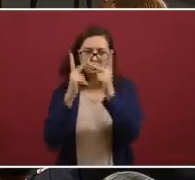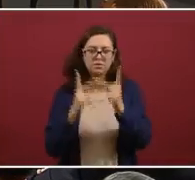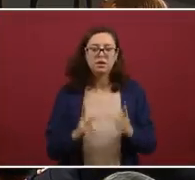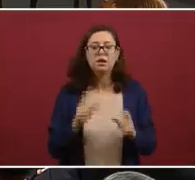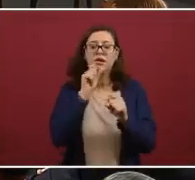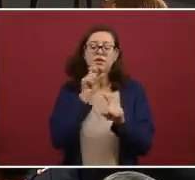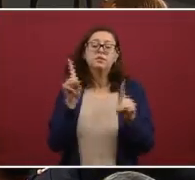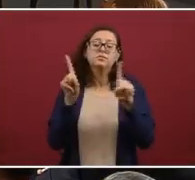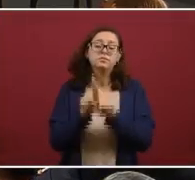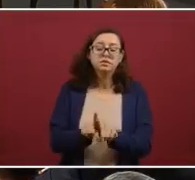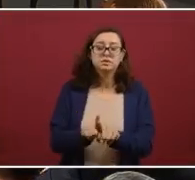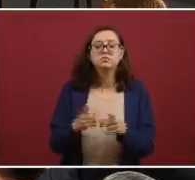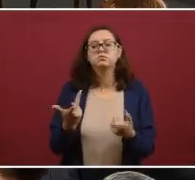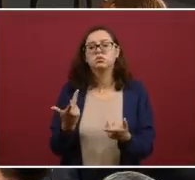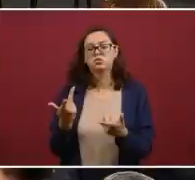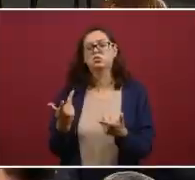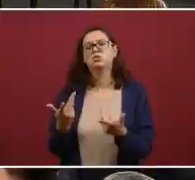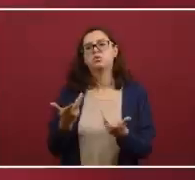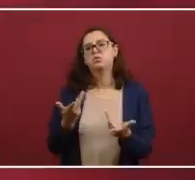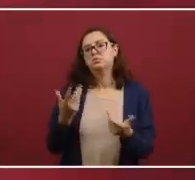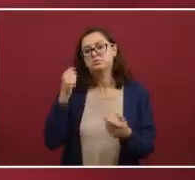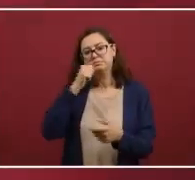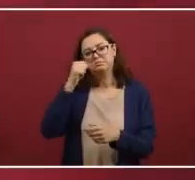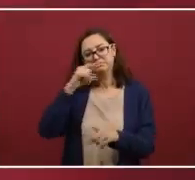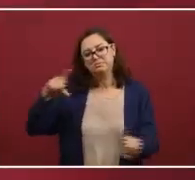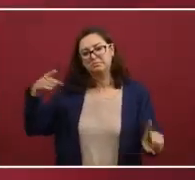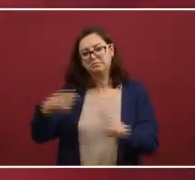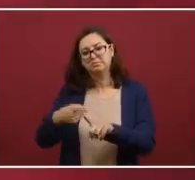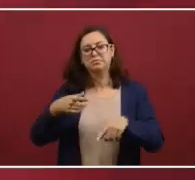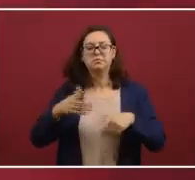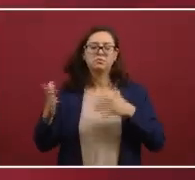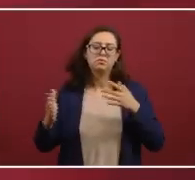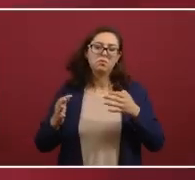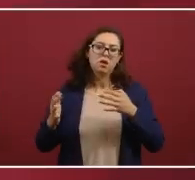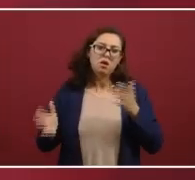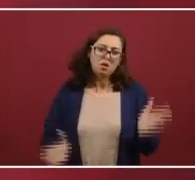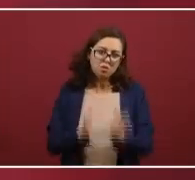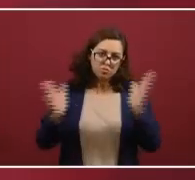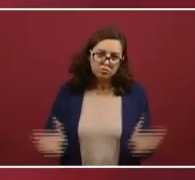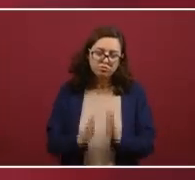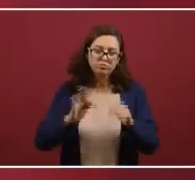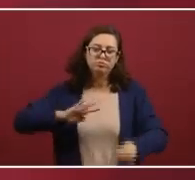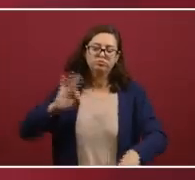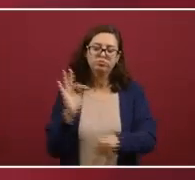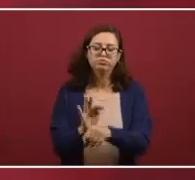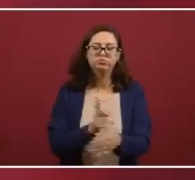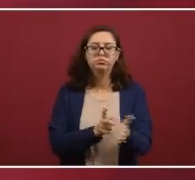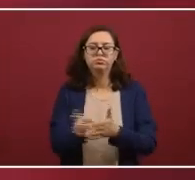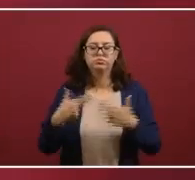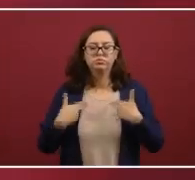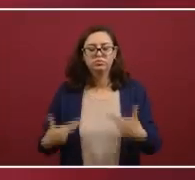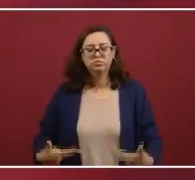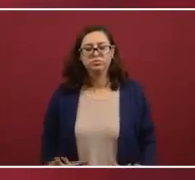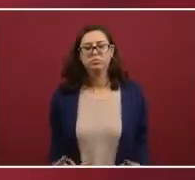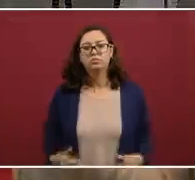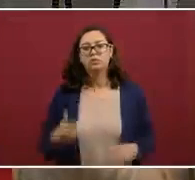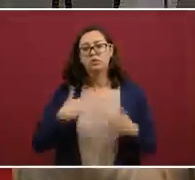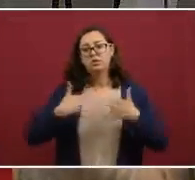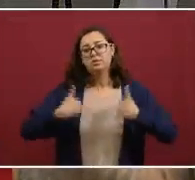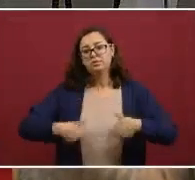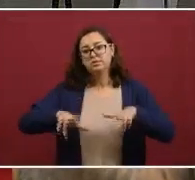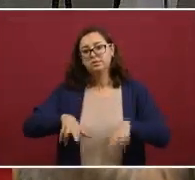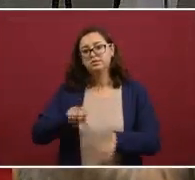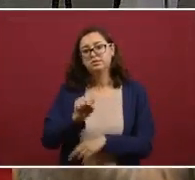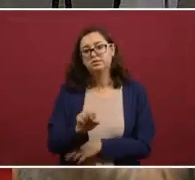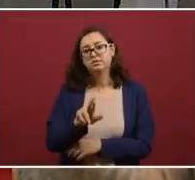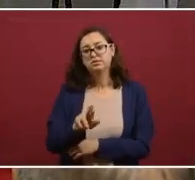incluyen la promoción y protección de los derechos humanos. En nombre de la Secretaría de Relaciones Exteriores, agradezco, señor presidente, el